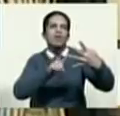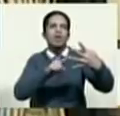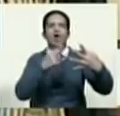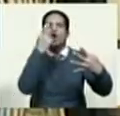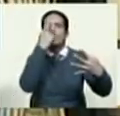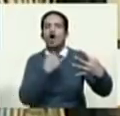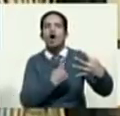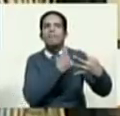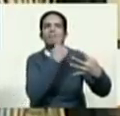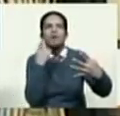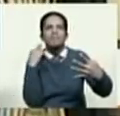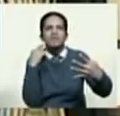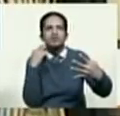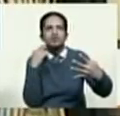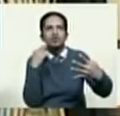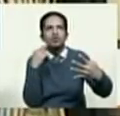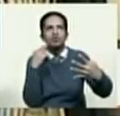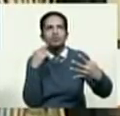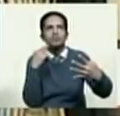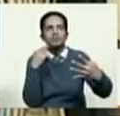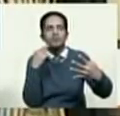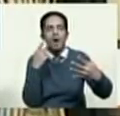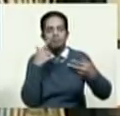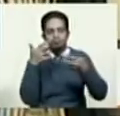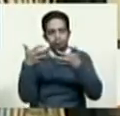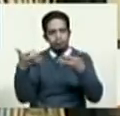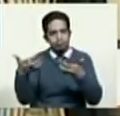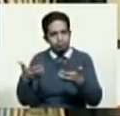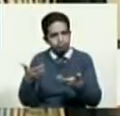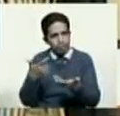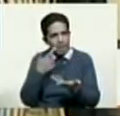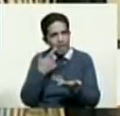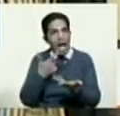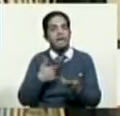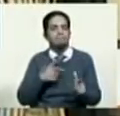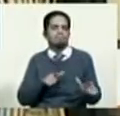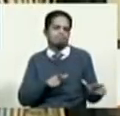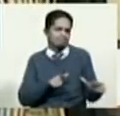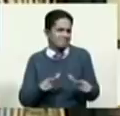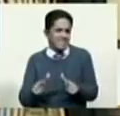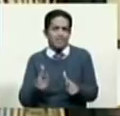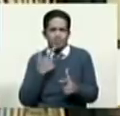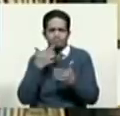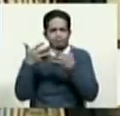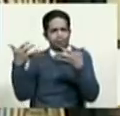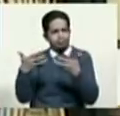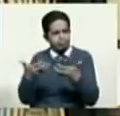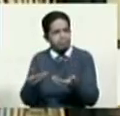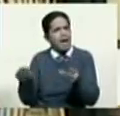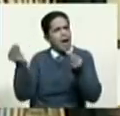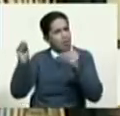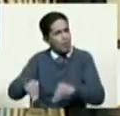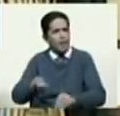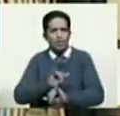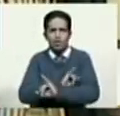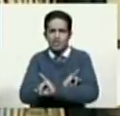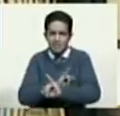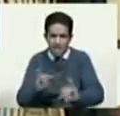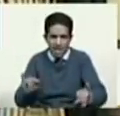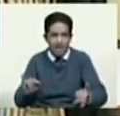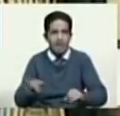compromisos, la construcción y suscripción de acuerdos. Estoy listo para suscribir acuerdos por la paz de Venezuela, ya, estoy